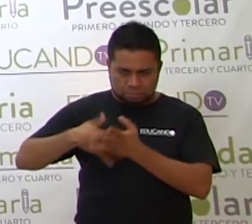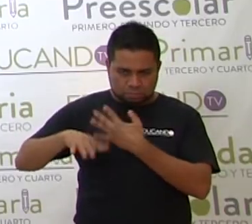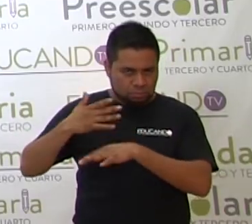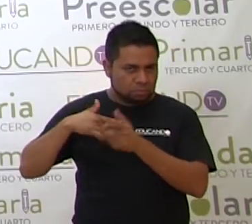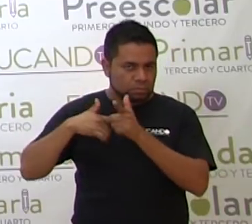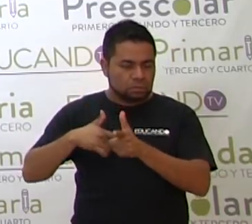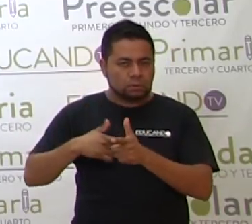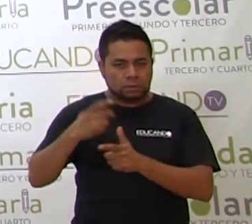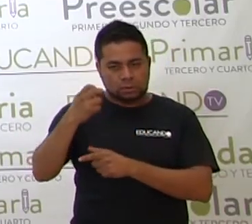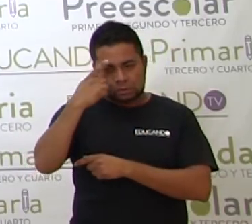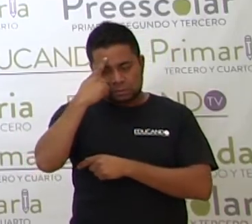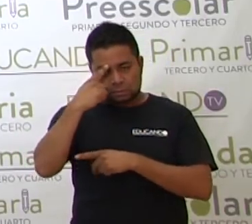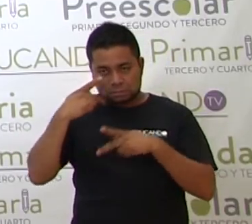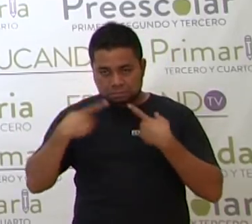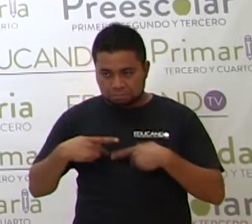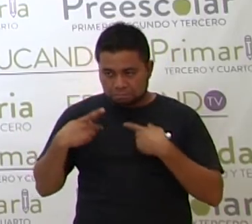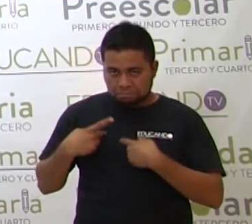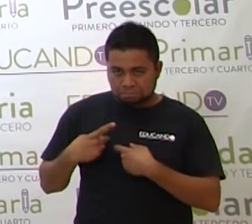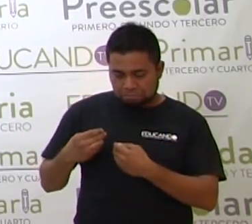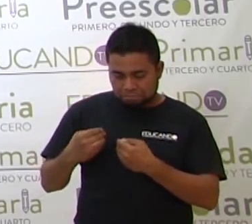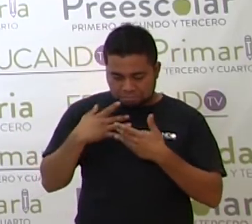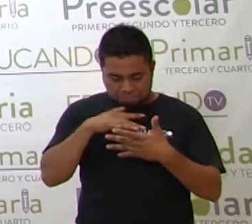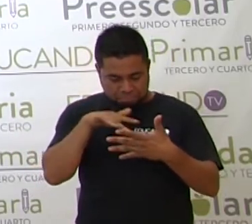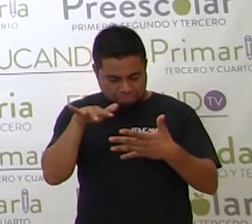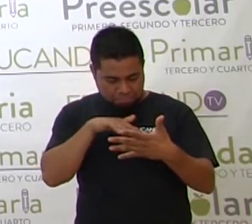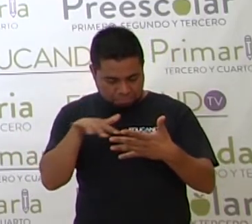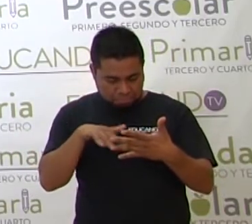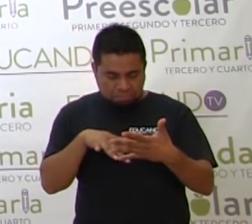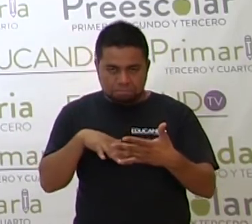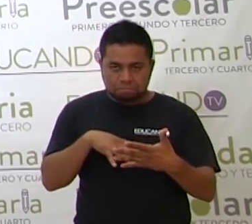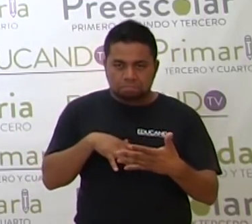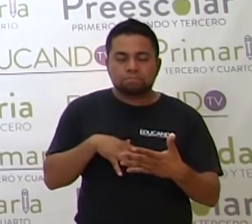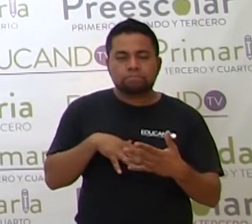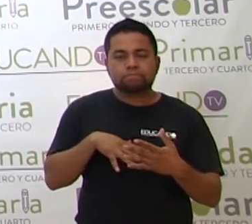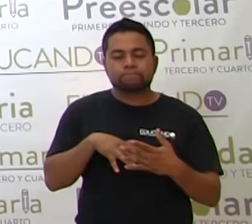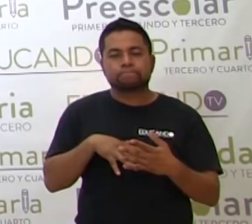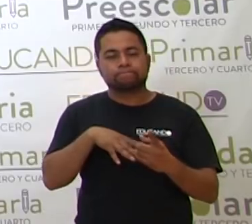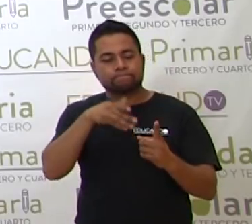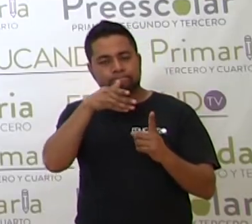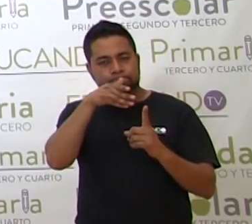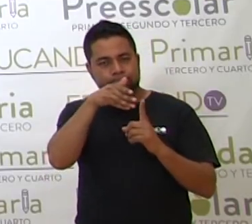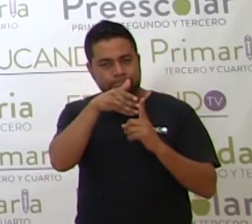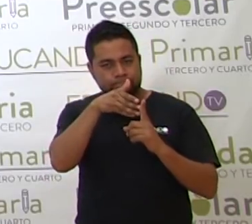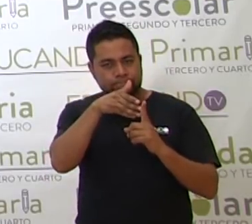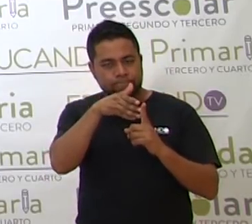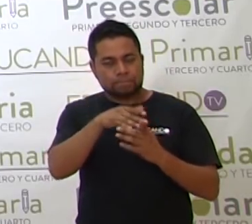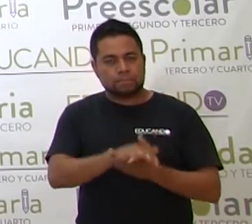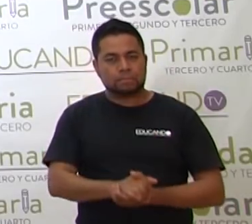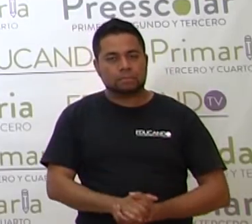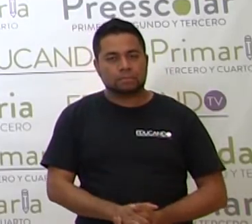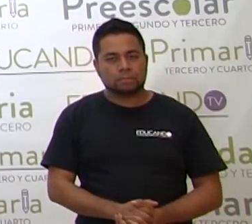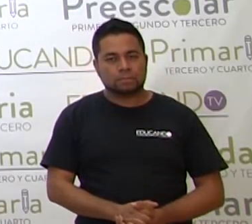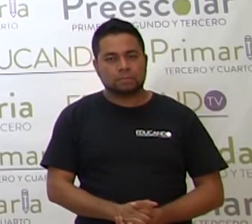al receptor de la información tener precisión, bien,